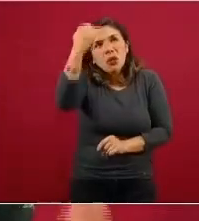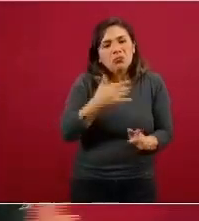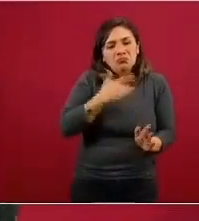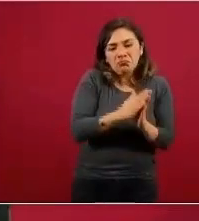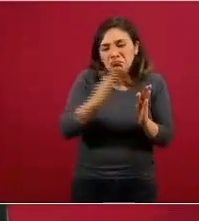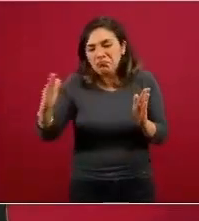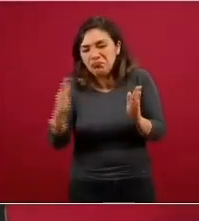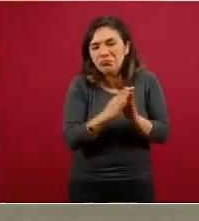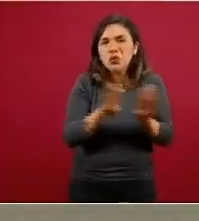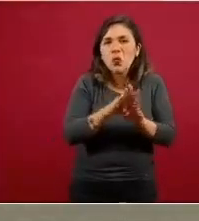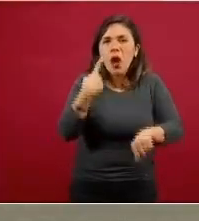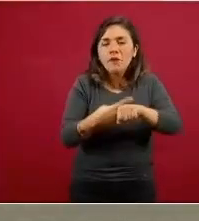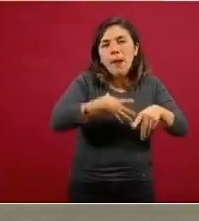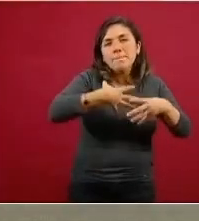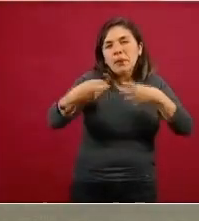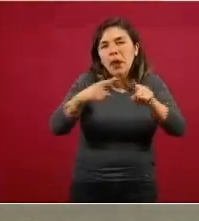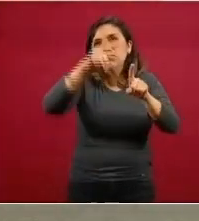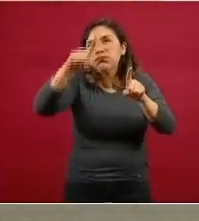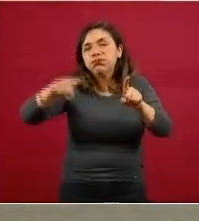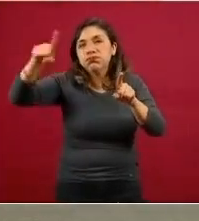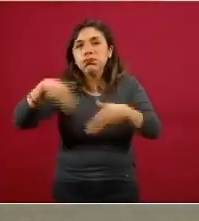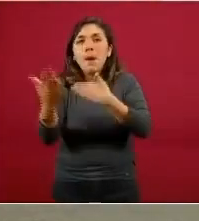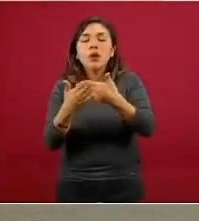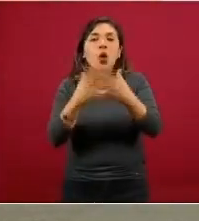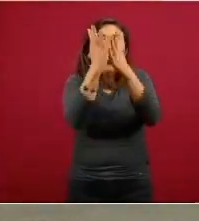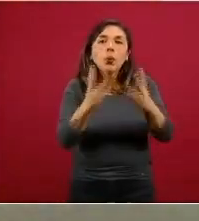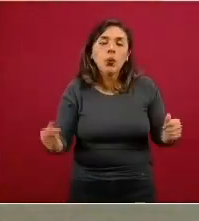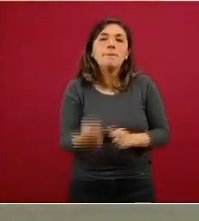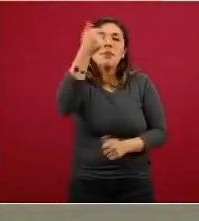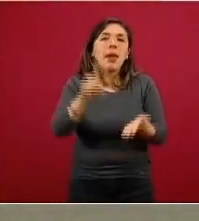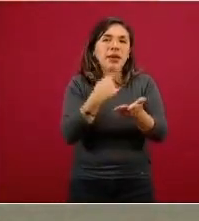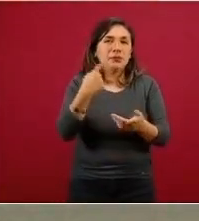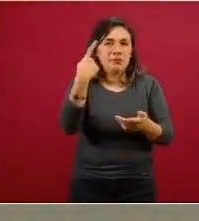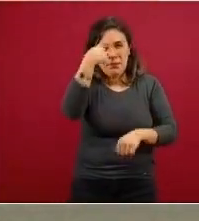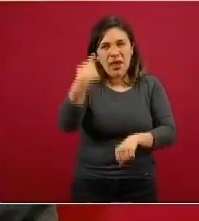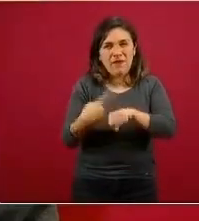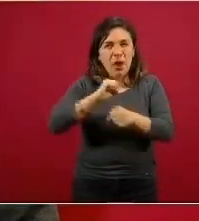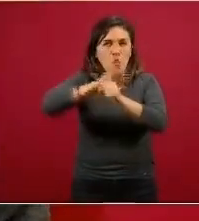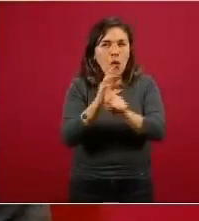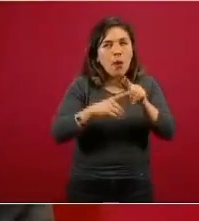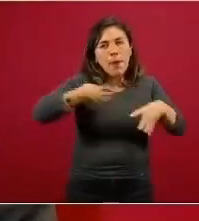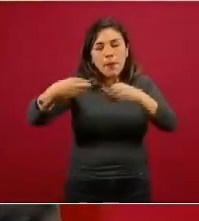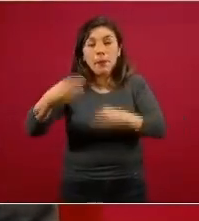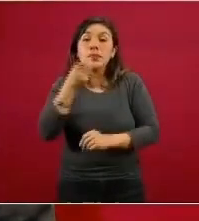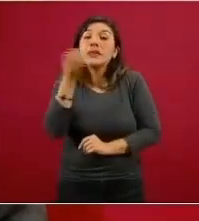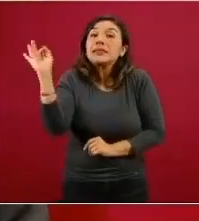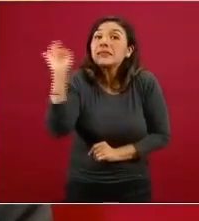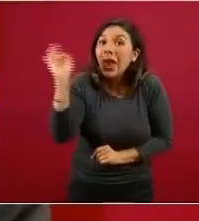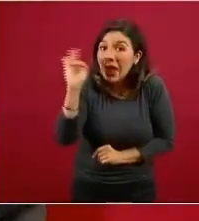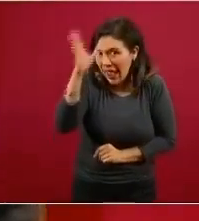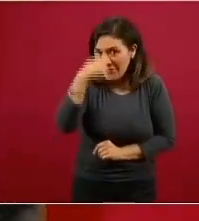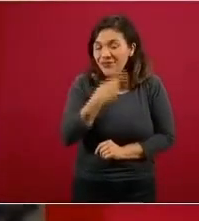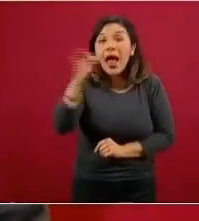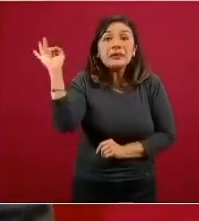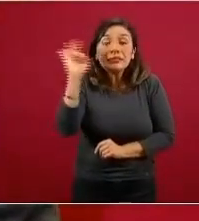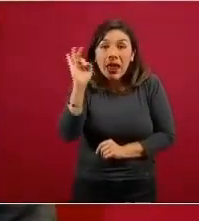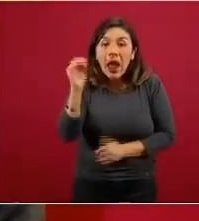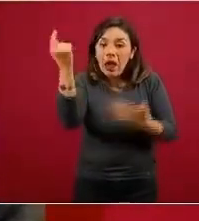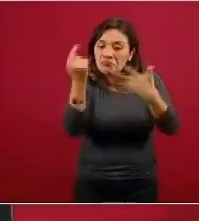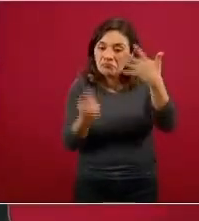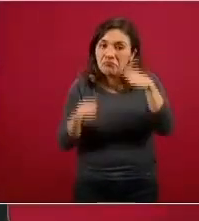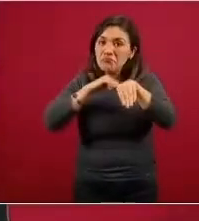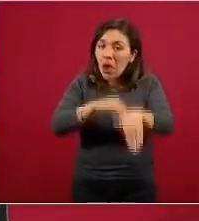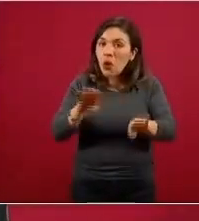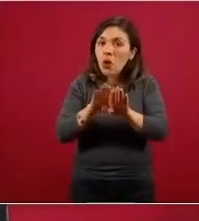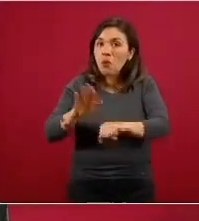estimemos, de acuerdo a la trayectoria de las curvas epidémicas, que se agotará el primer ciclo epidémico. Hemos comentado aquí que sí y solo si se cumplen